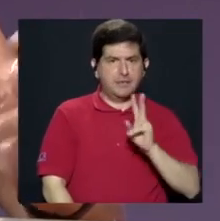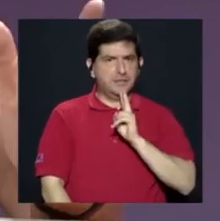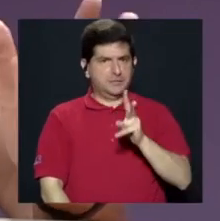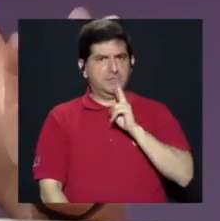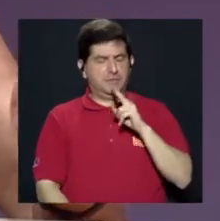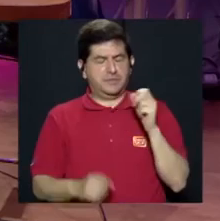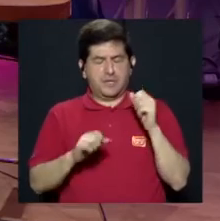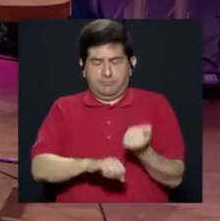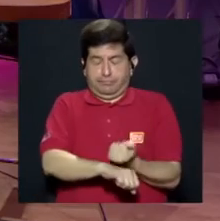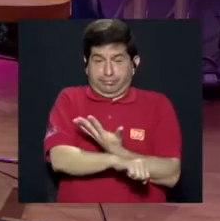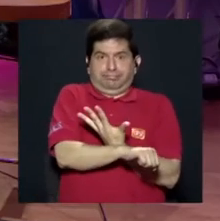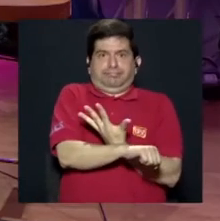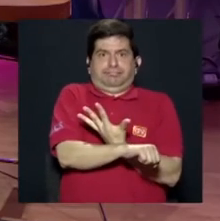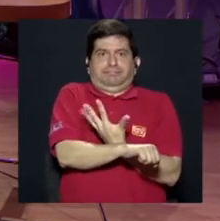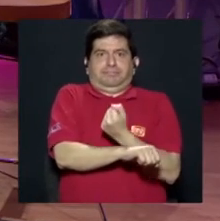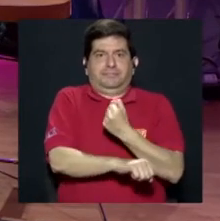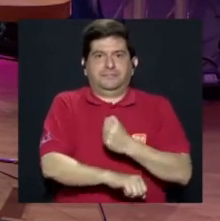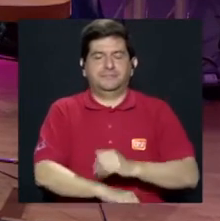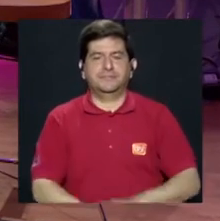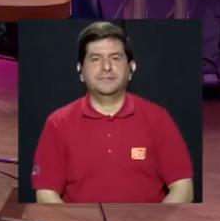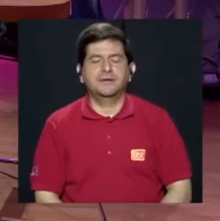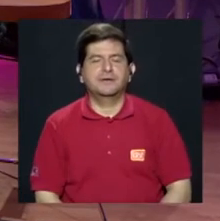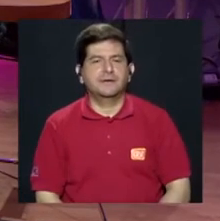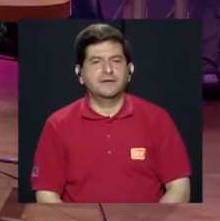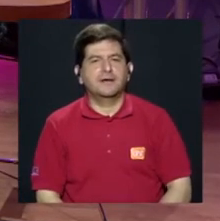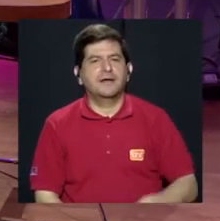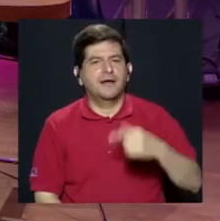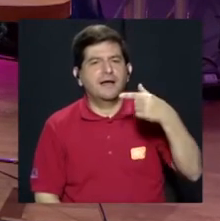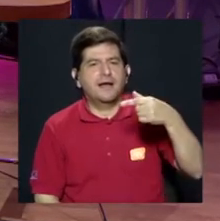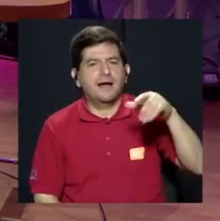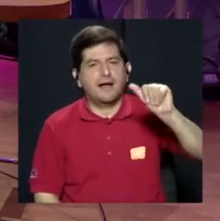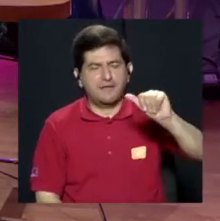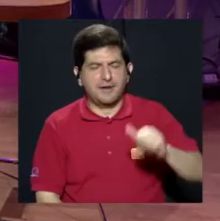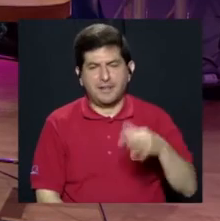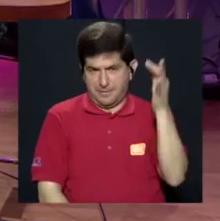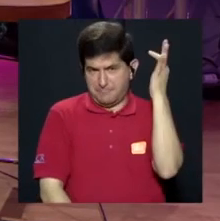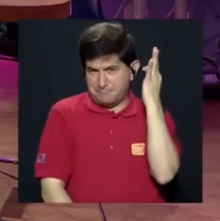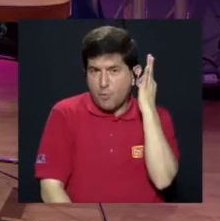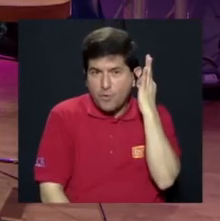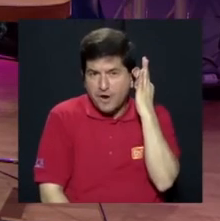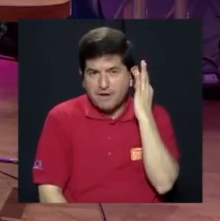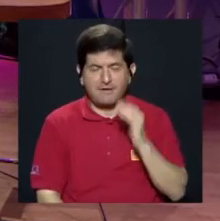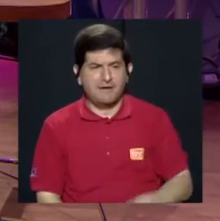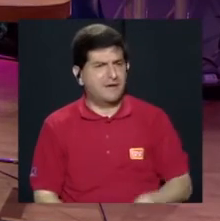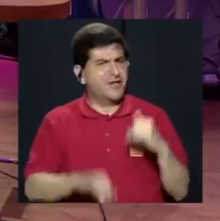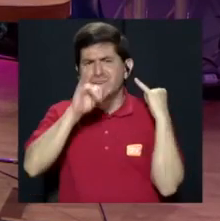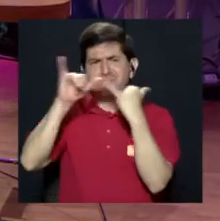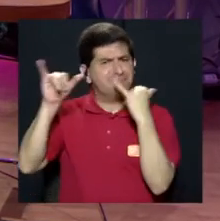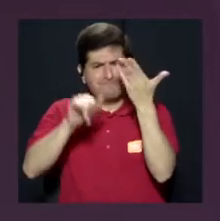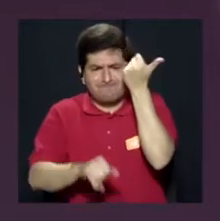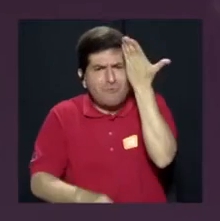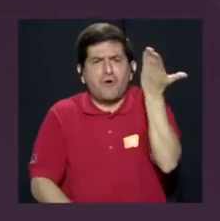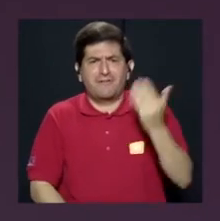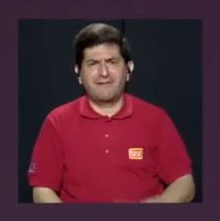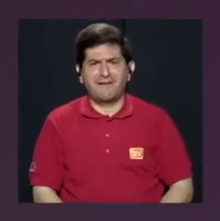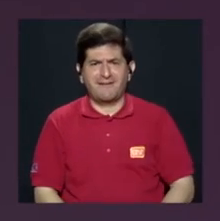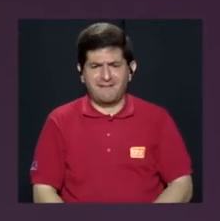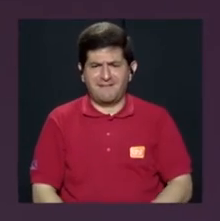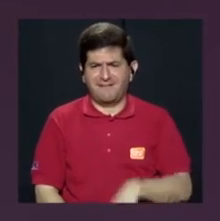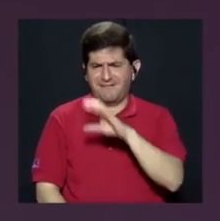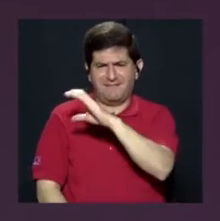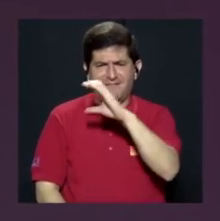realmente escalofriante. Gabriela, ¿por qué las mujeres no denuncian esto? ¿Qué está haciendo la